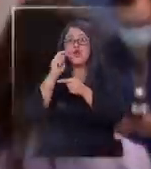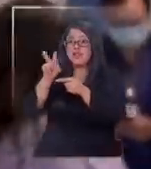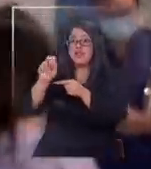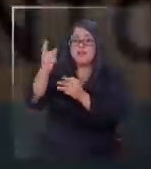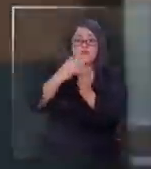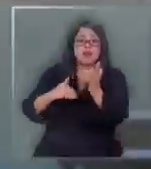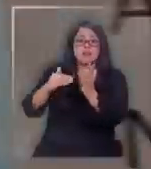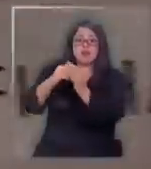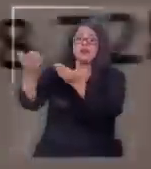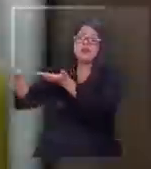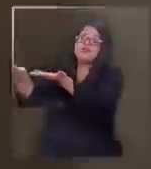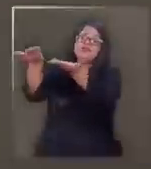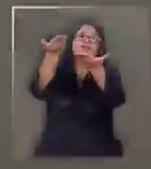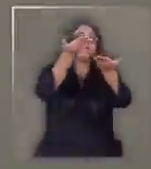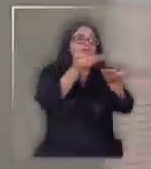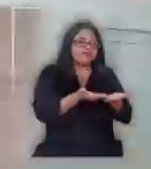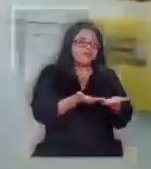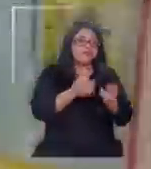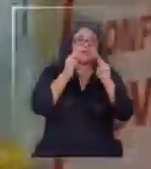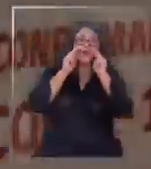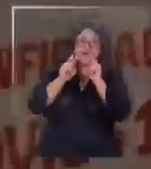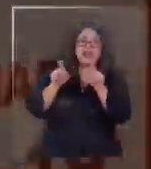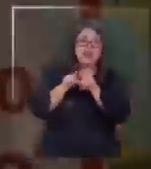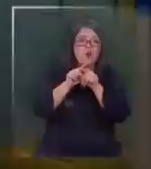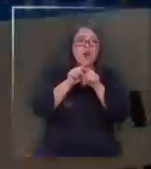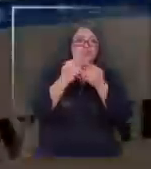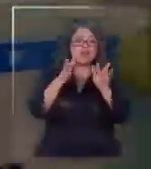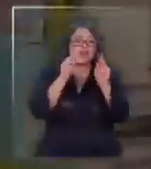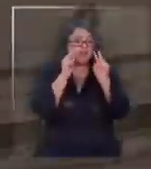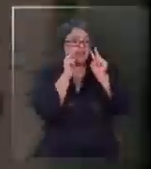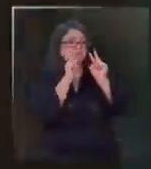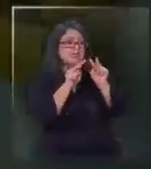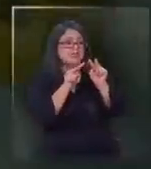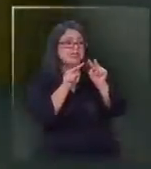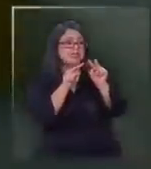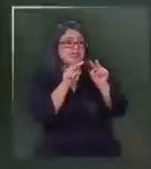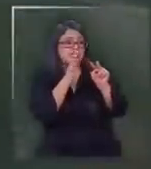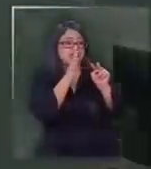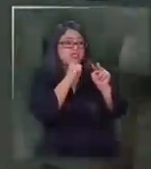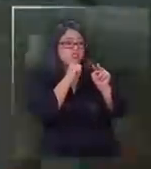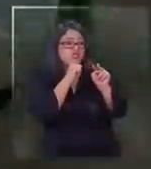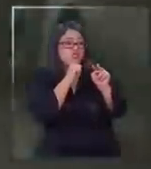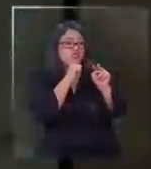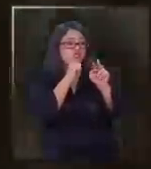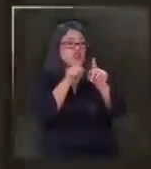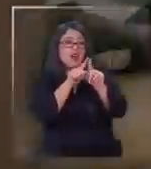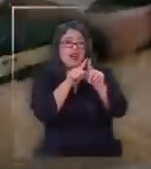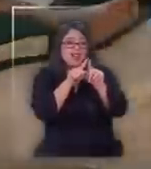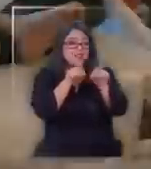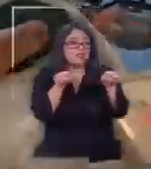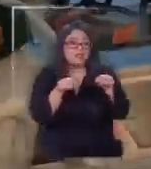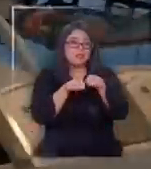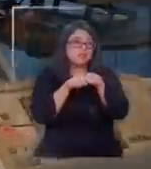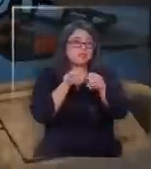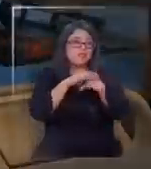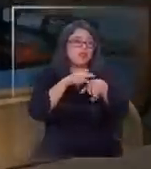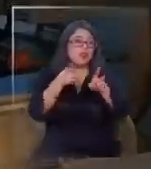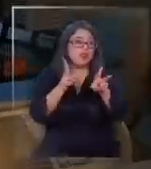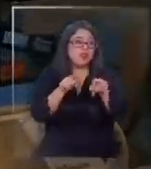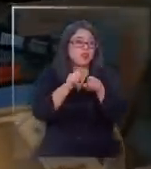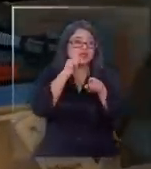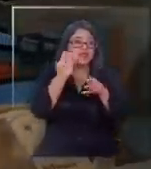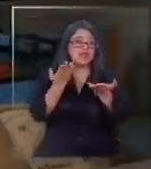primer piso. Fíjese en este rápido recorrido. Aquí no hay un solo espacio disponible. Es una